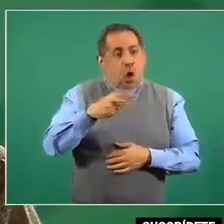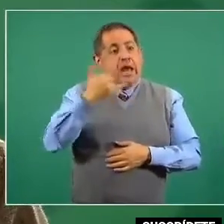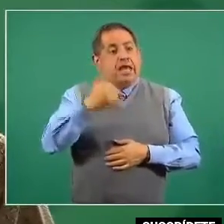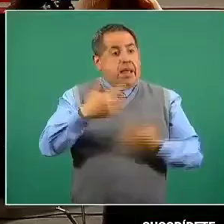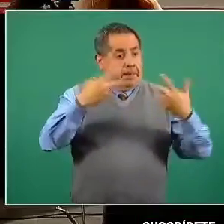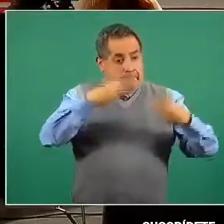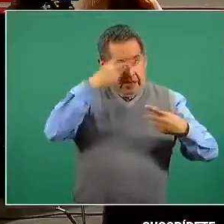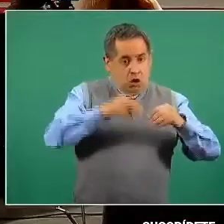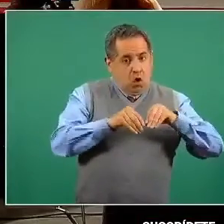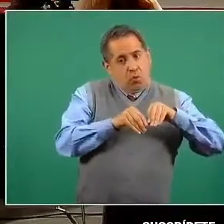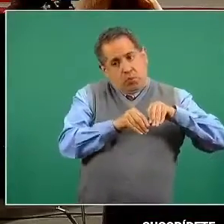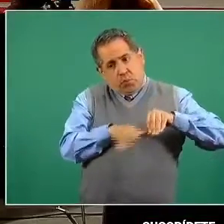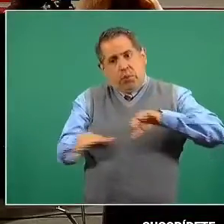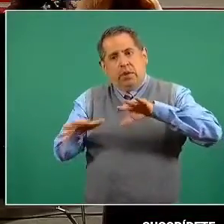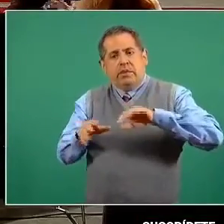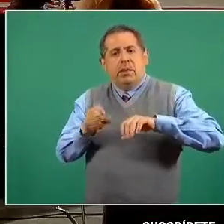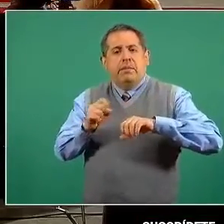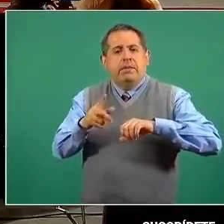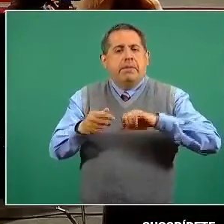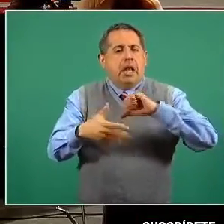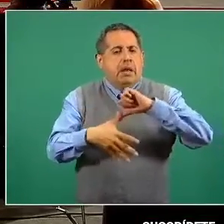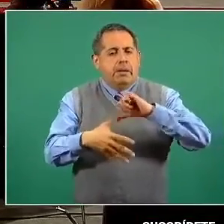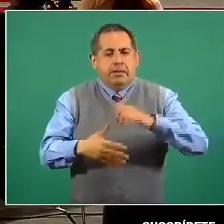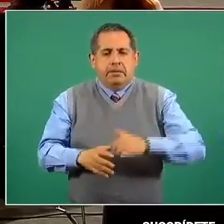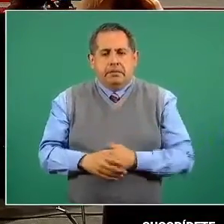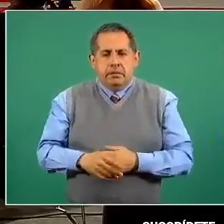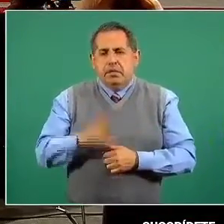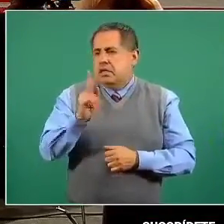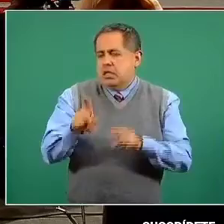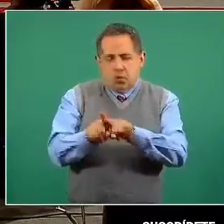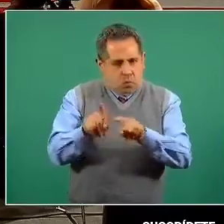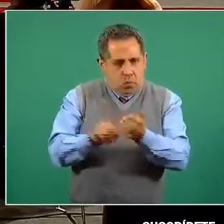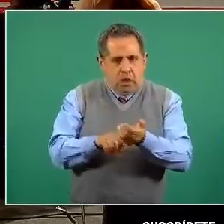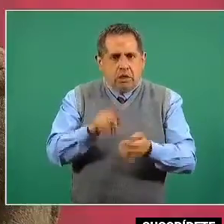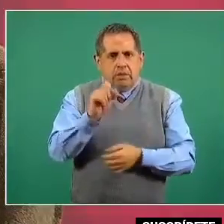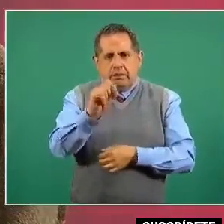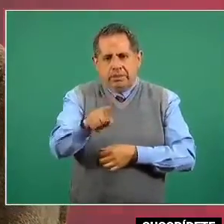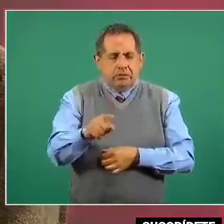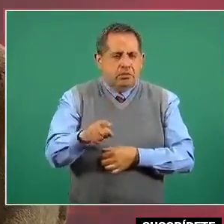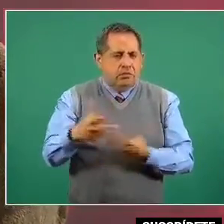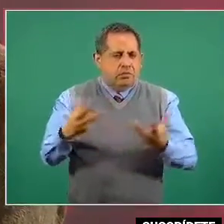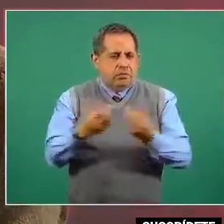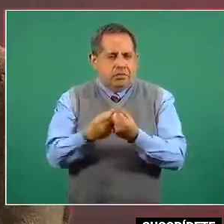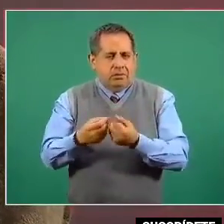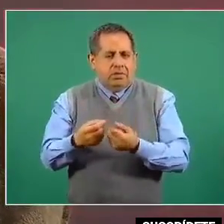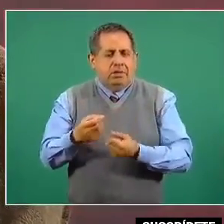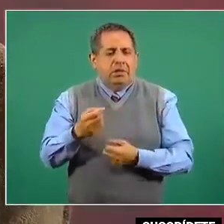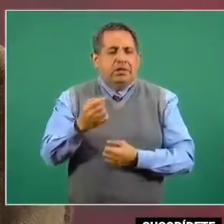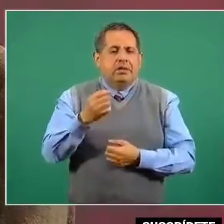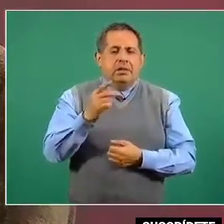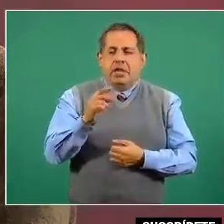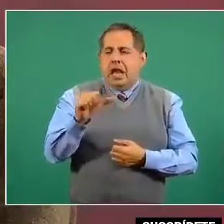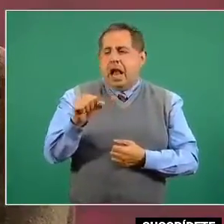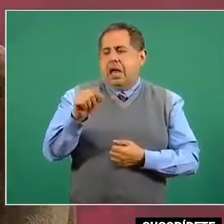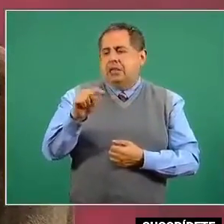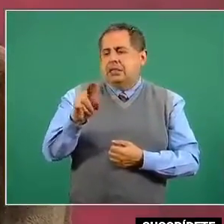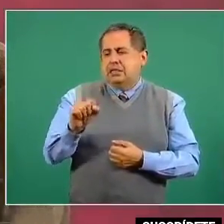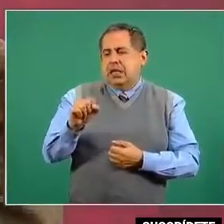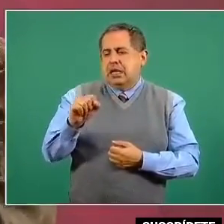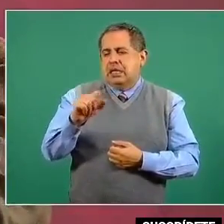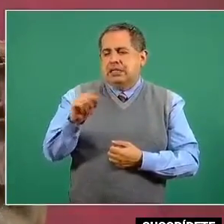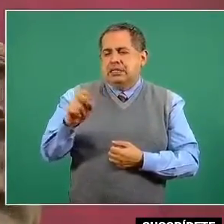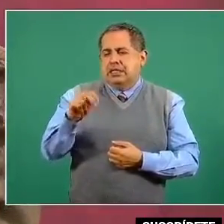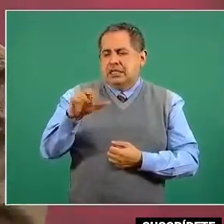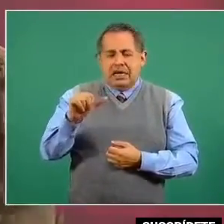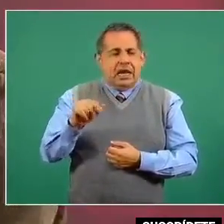región de América Latina. Igual que ocurre precisamente con el consorcio entre AstraZeneca,